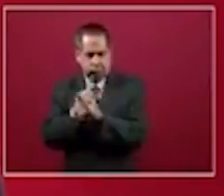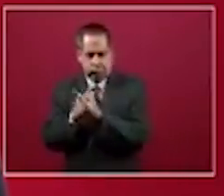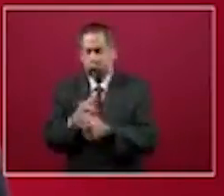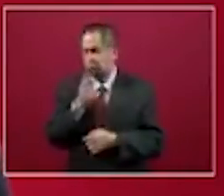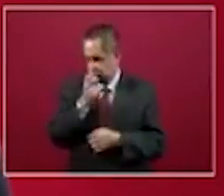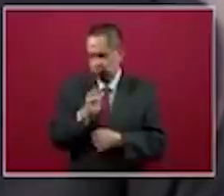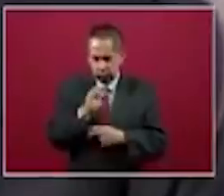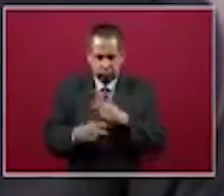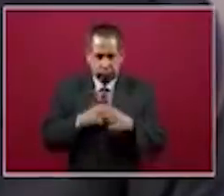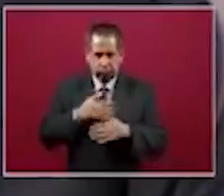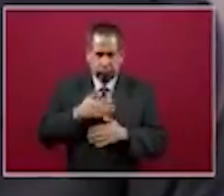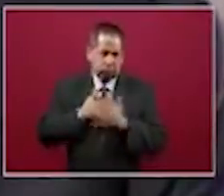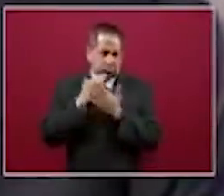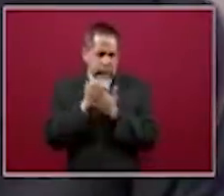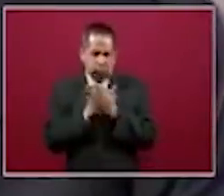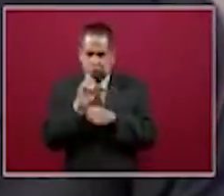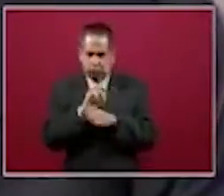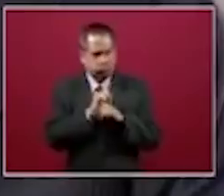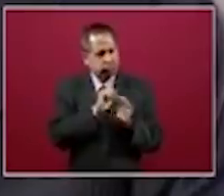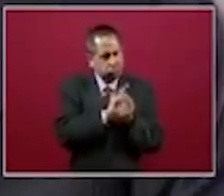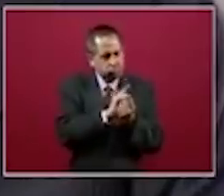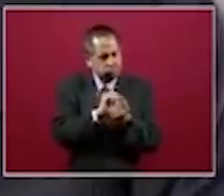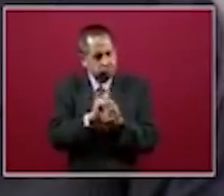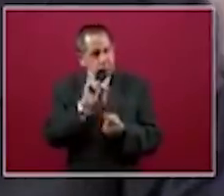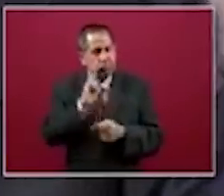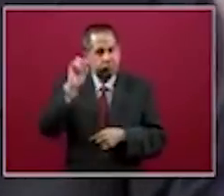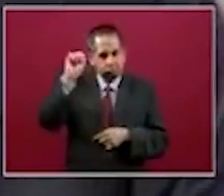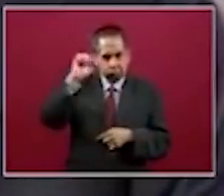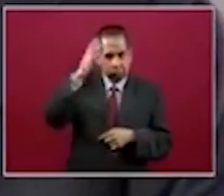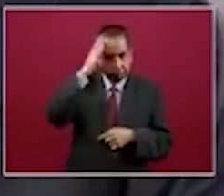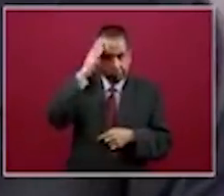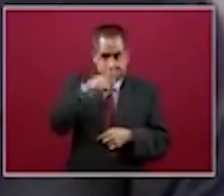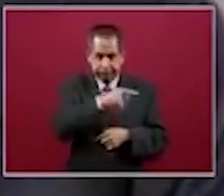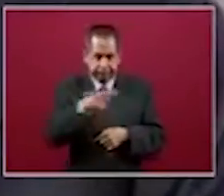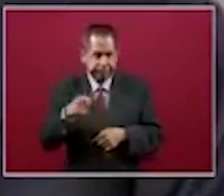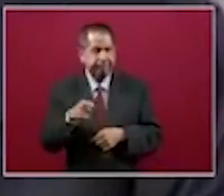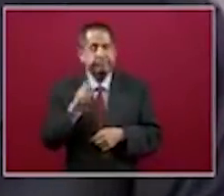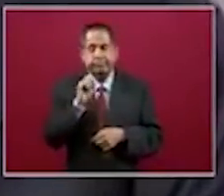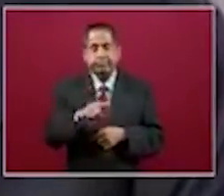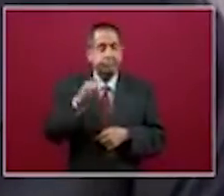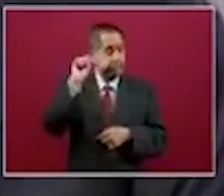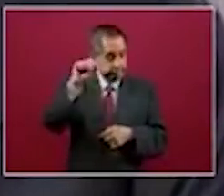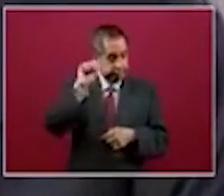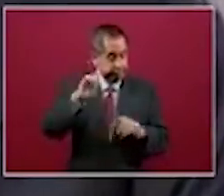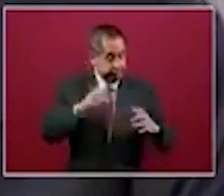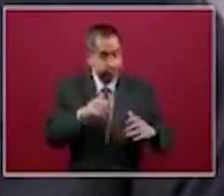Es parte de mi agenda diaria. Y en el caso de los